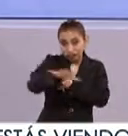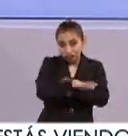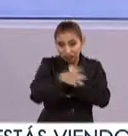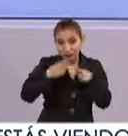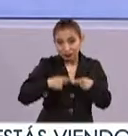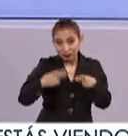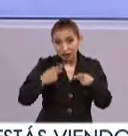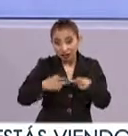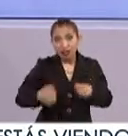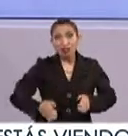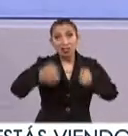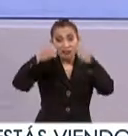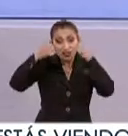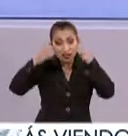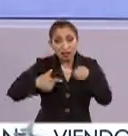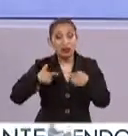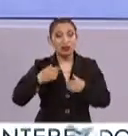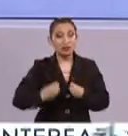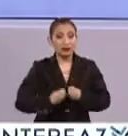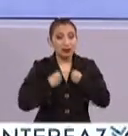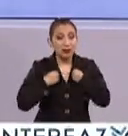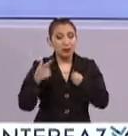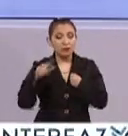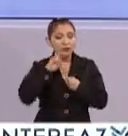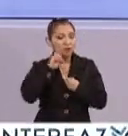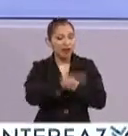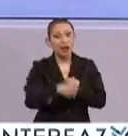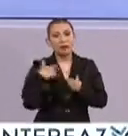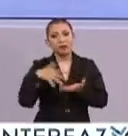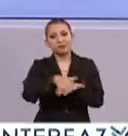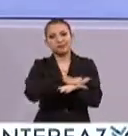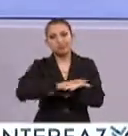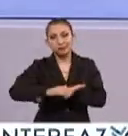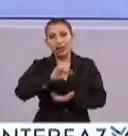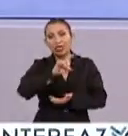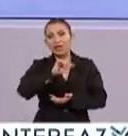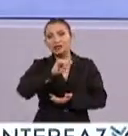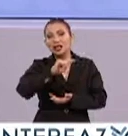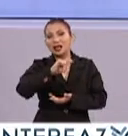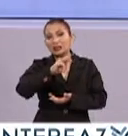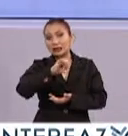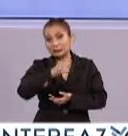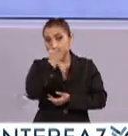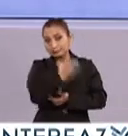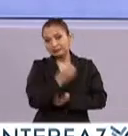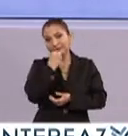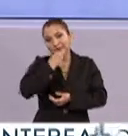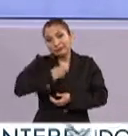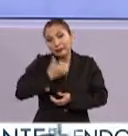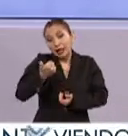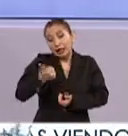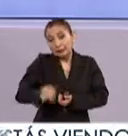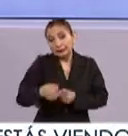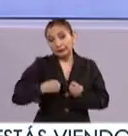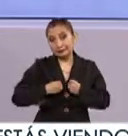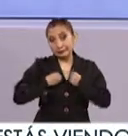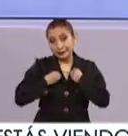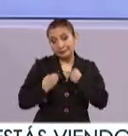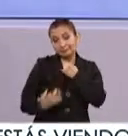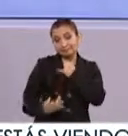las personas y dinámicas sociales son considerados como desastres. Derivado de esta ineludible vulnerabilidad que